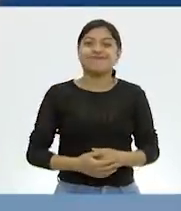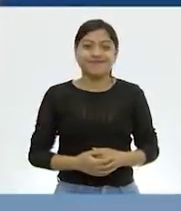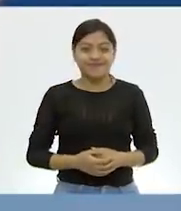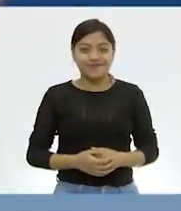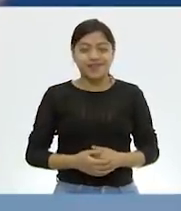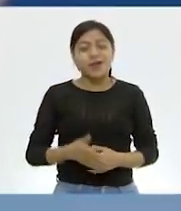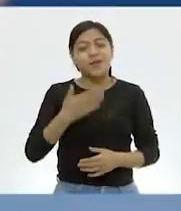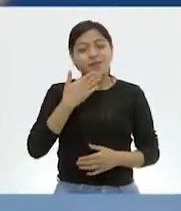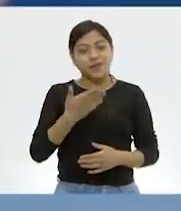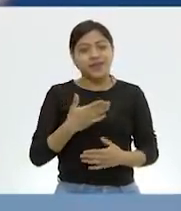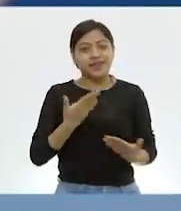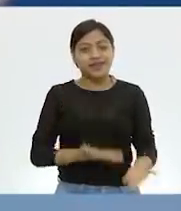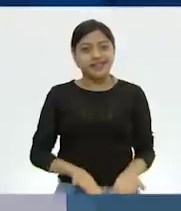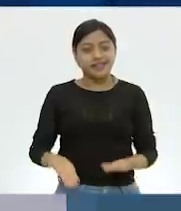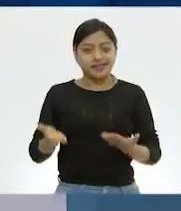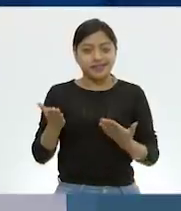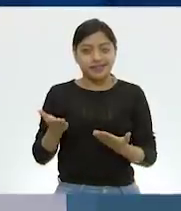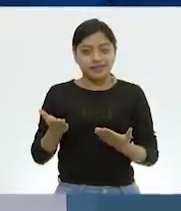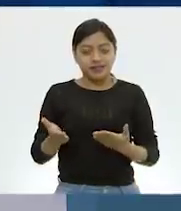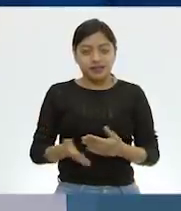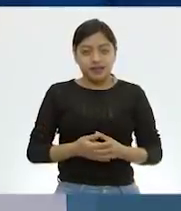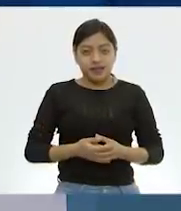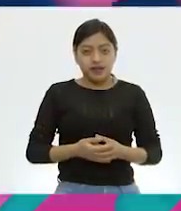¡Sí! Bueno, pues vamos a verlo.